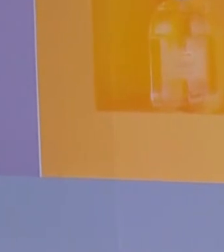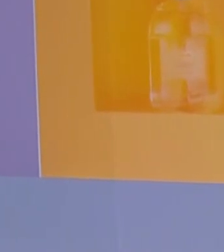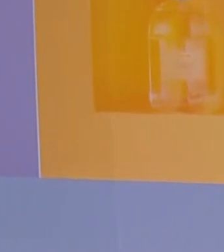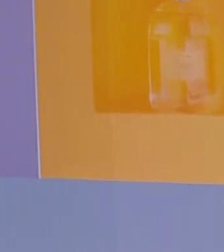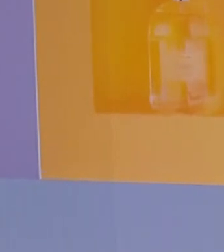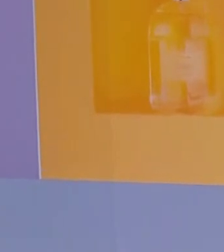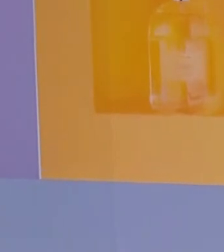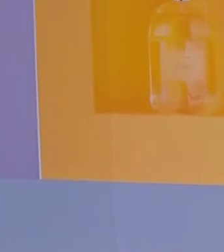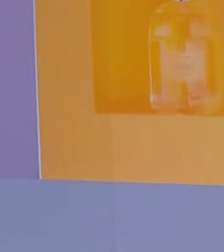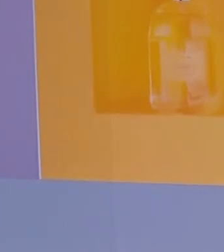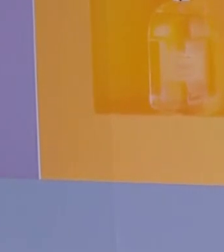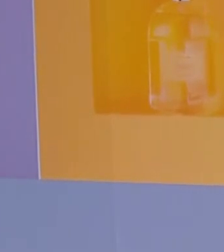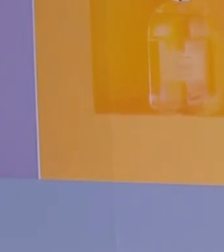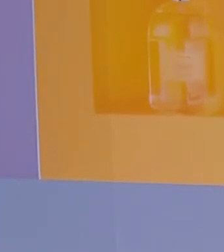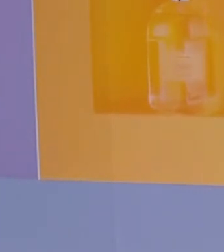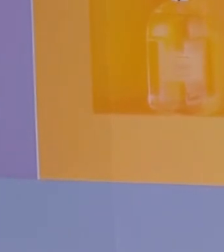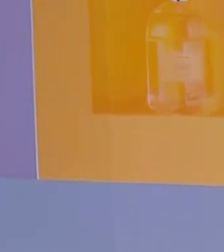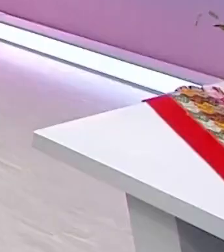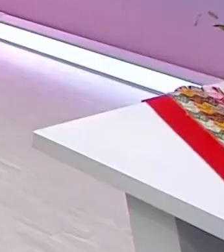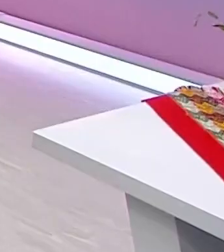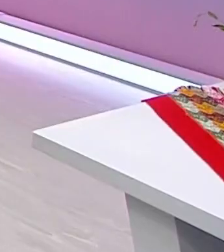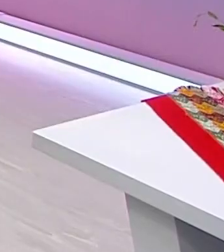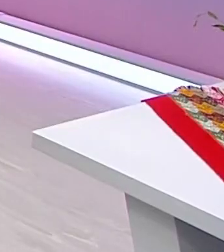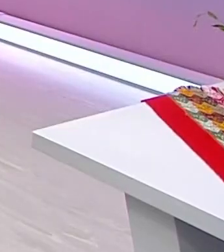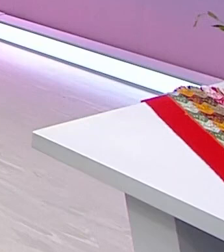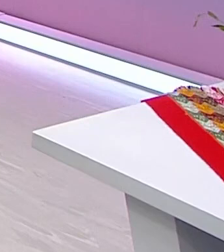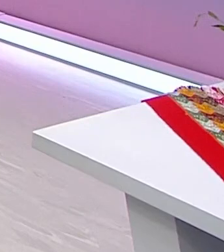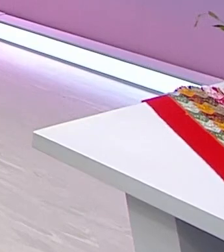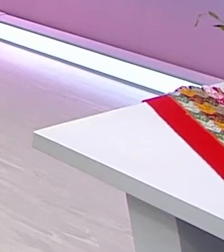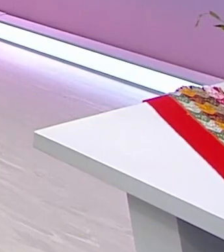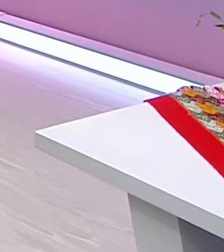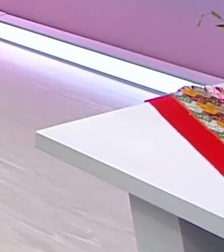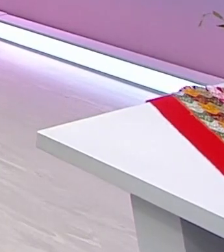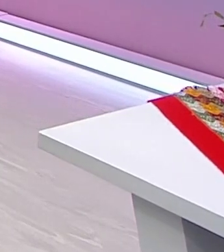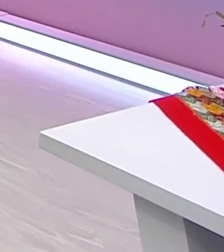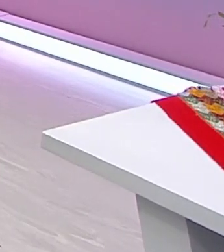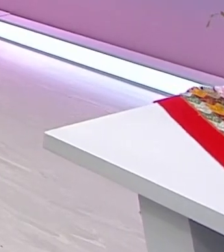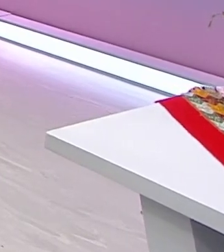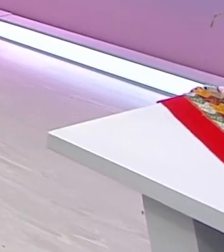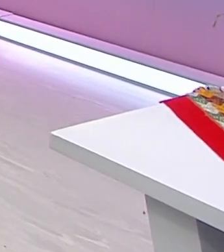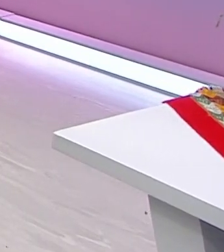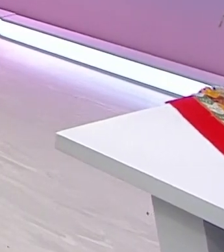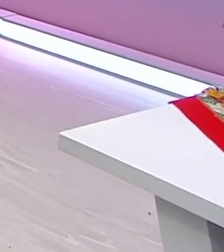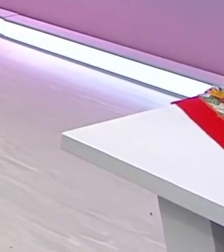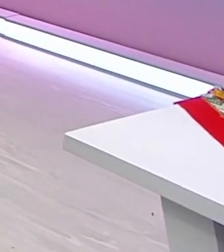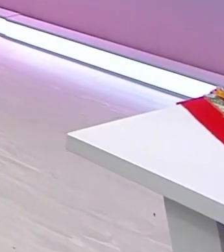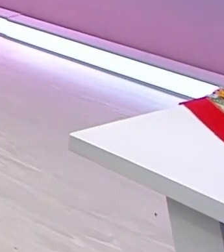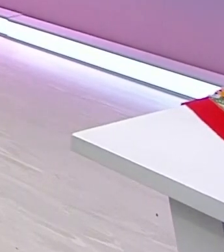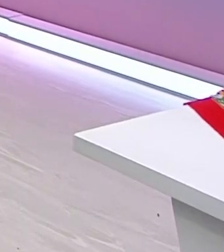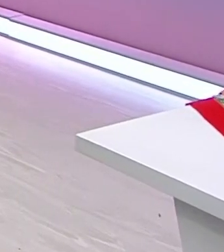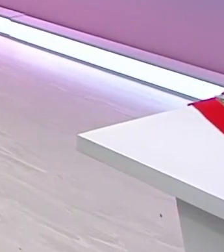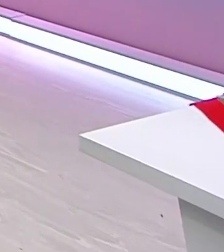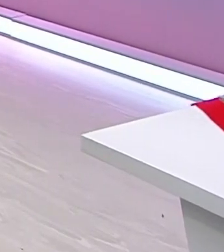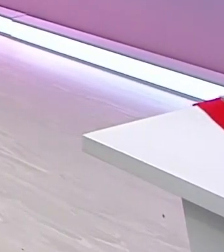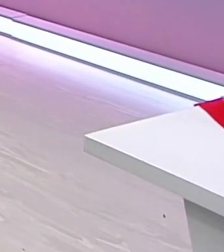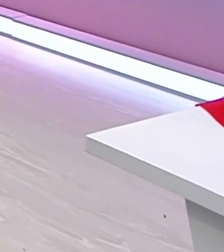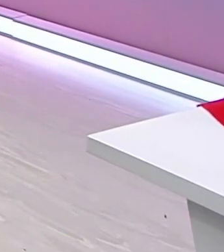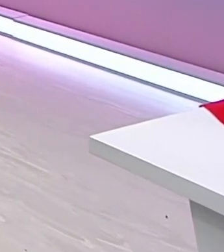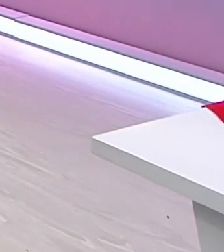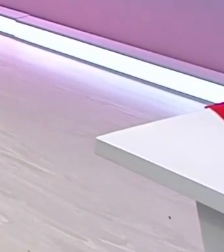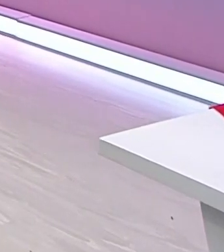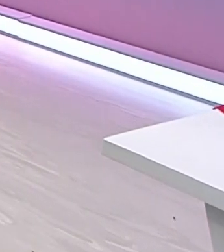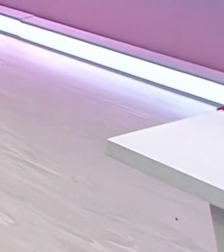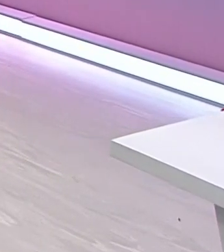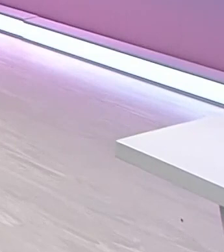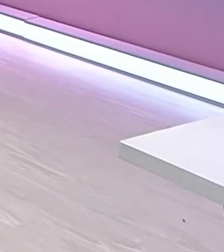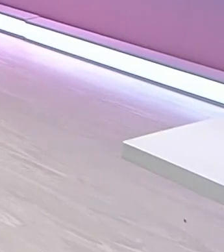gran labor que ha desarrollado. Así es, ha sido una labor especialísima de todo el equipo de producción que se han desplazado con gran